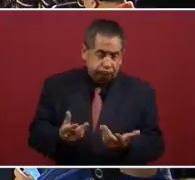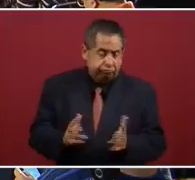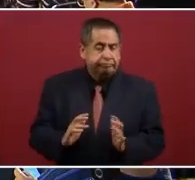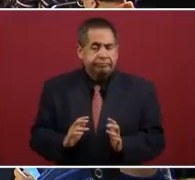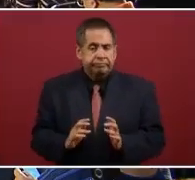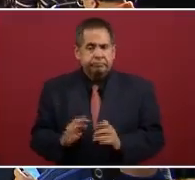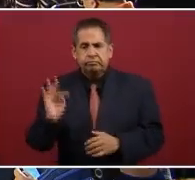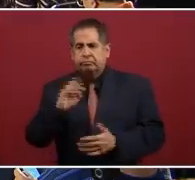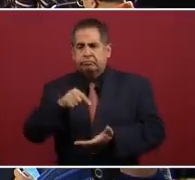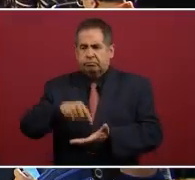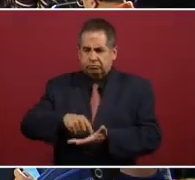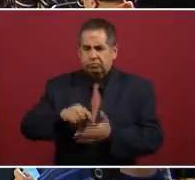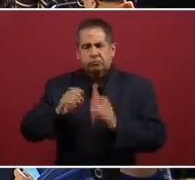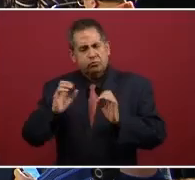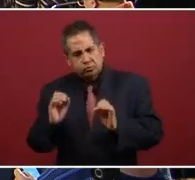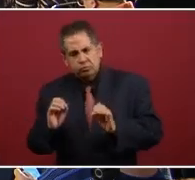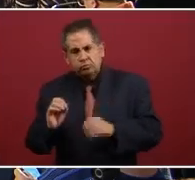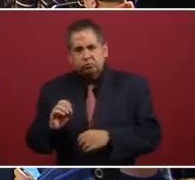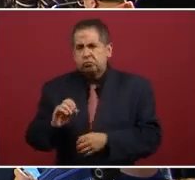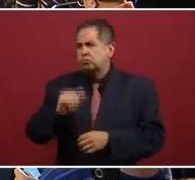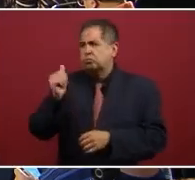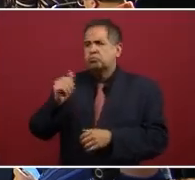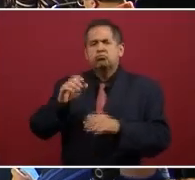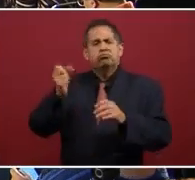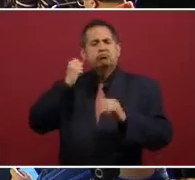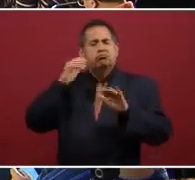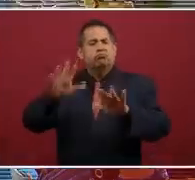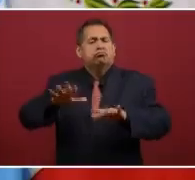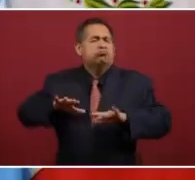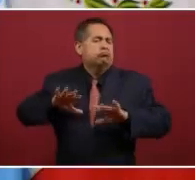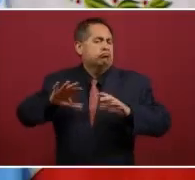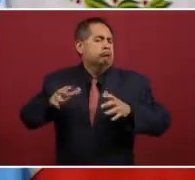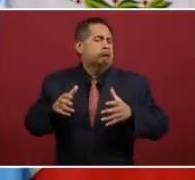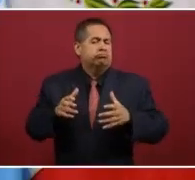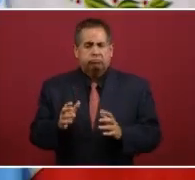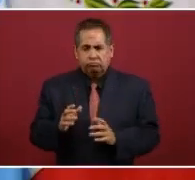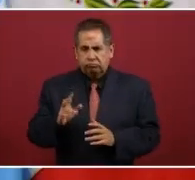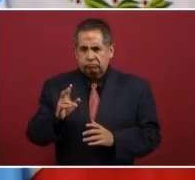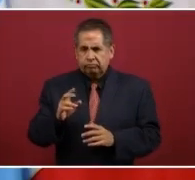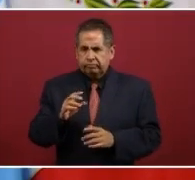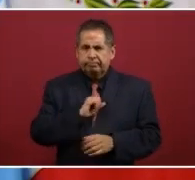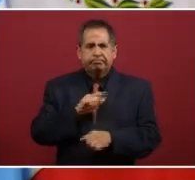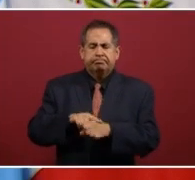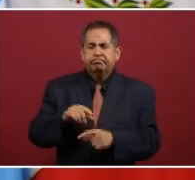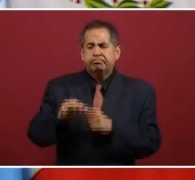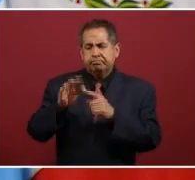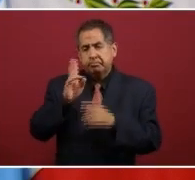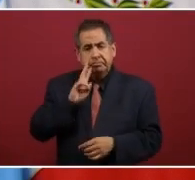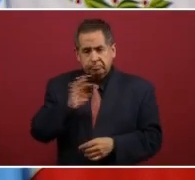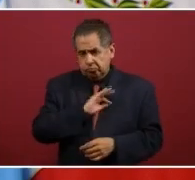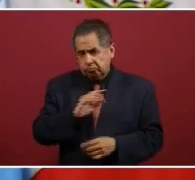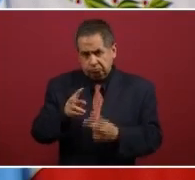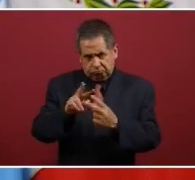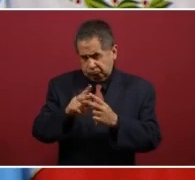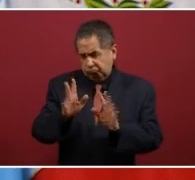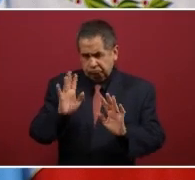Puede ser aquí o puede ser en una conferencia especial.